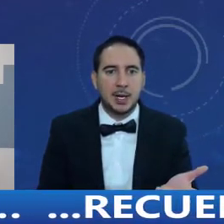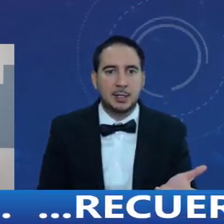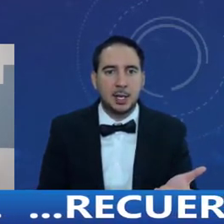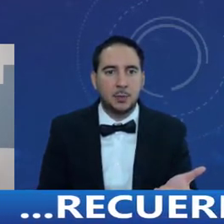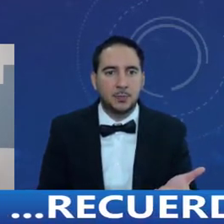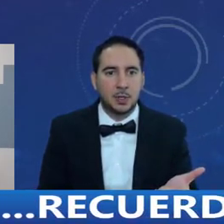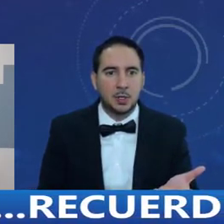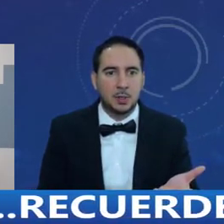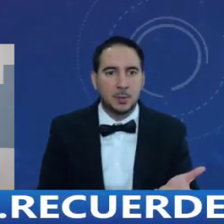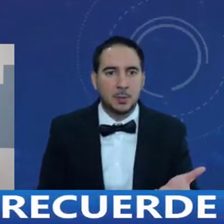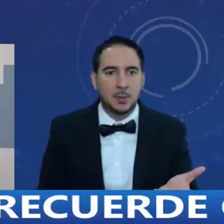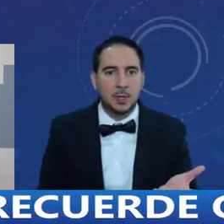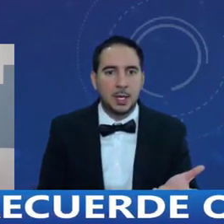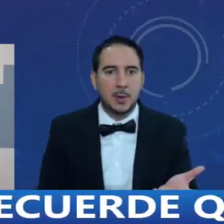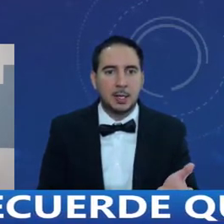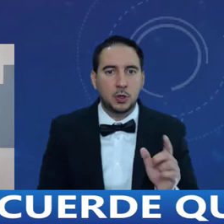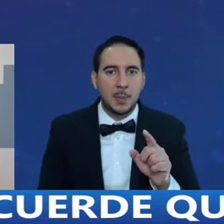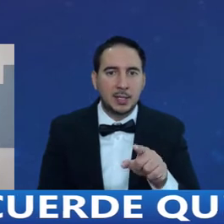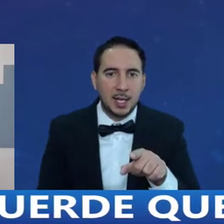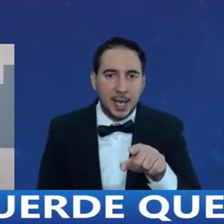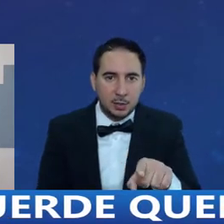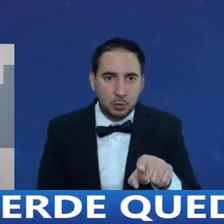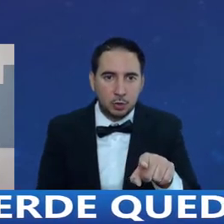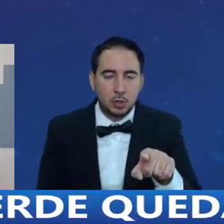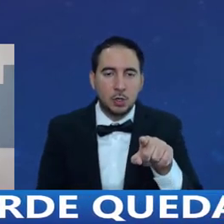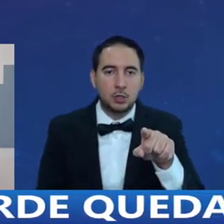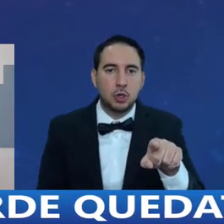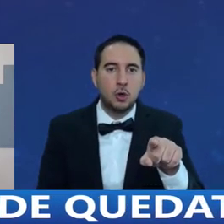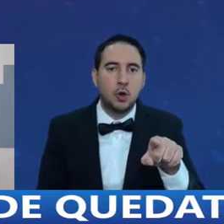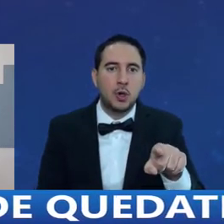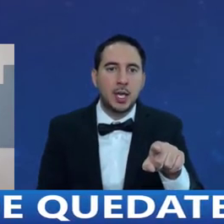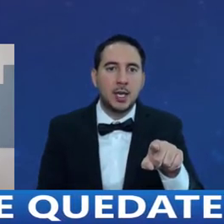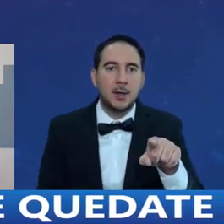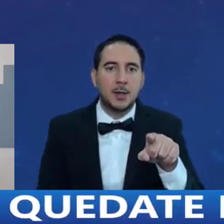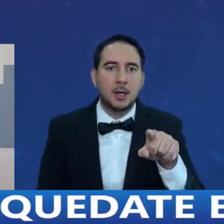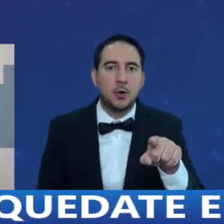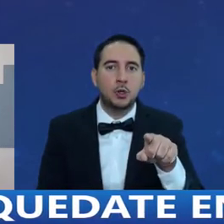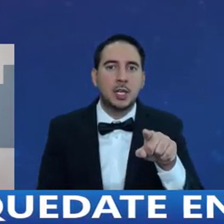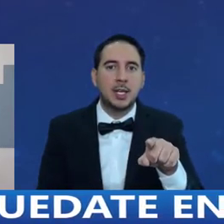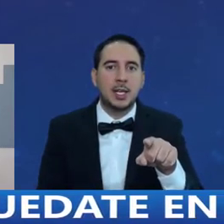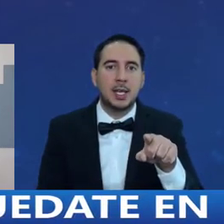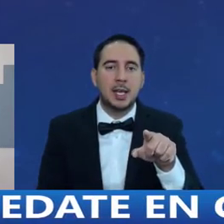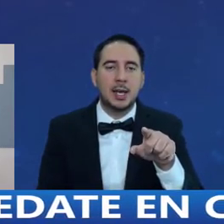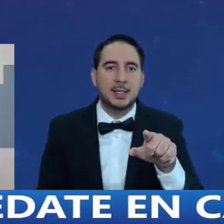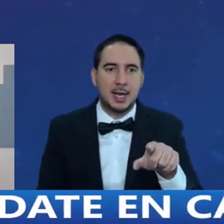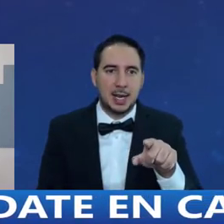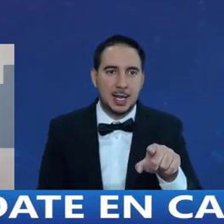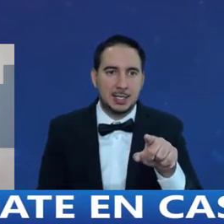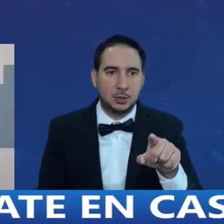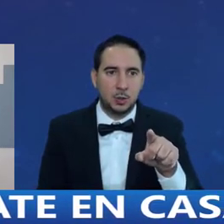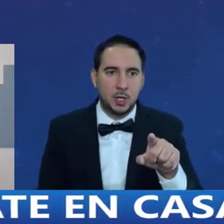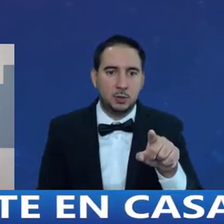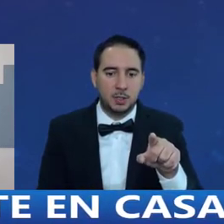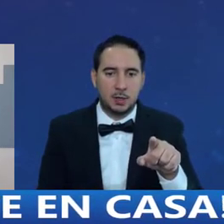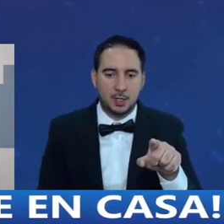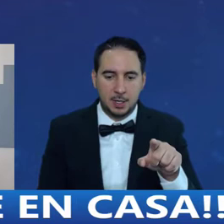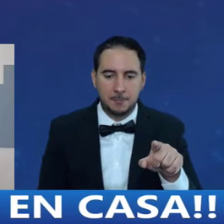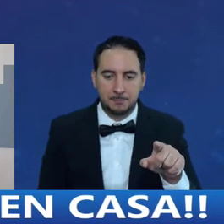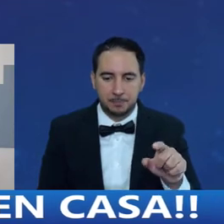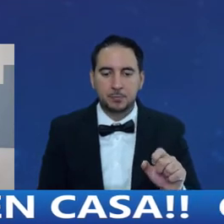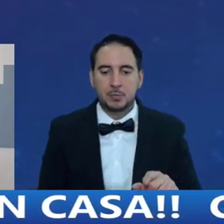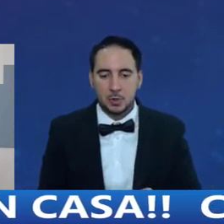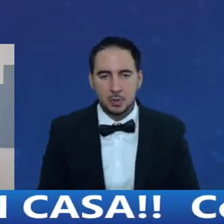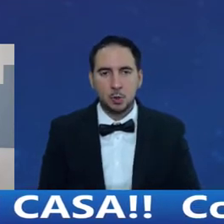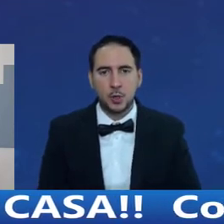clases para el estado de Nevada. Solamente estos son los que no tienen que hacer las clases. Hacer en nacional.